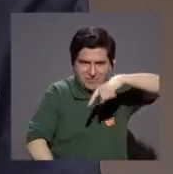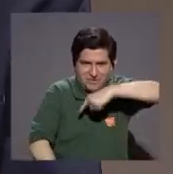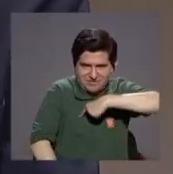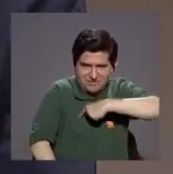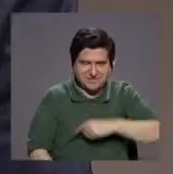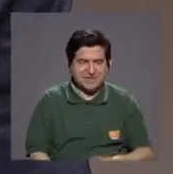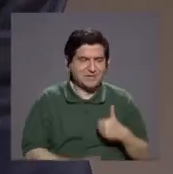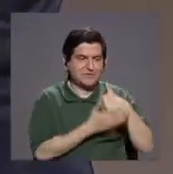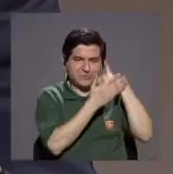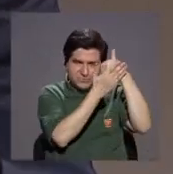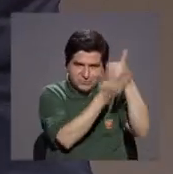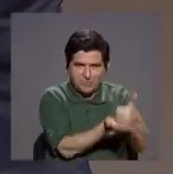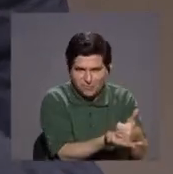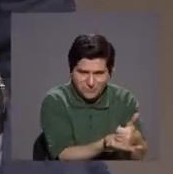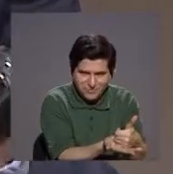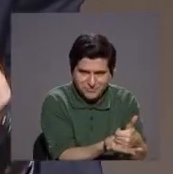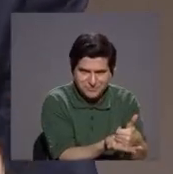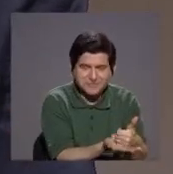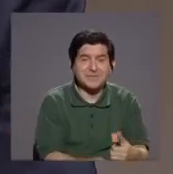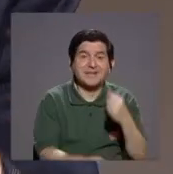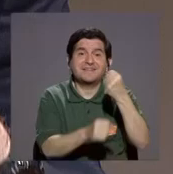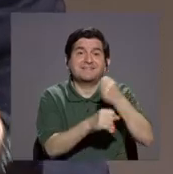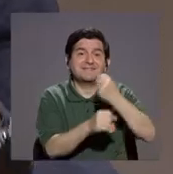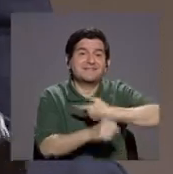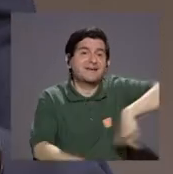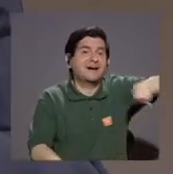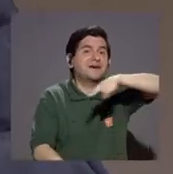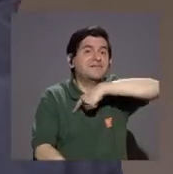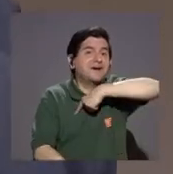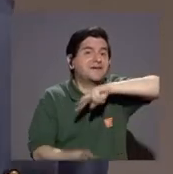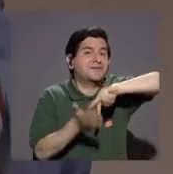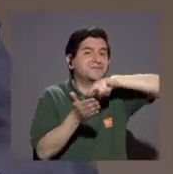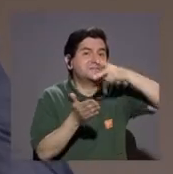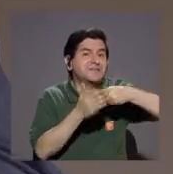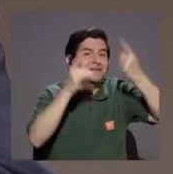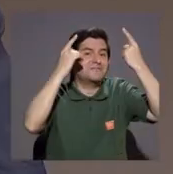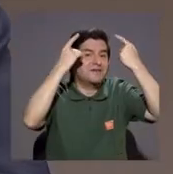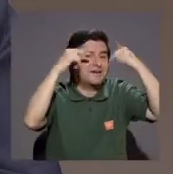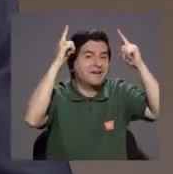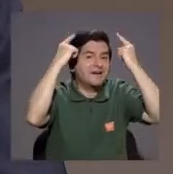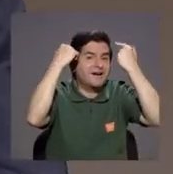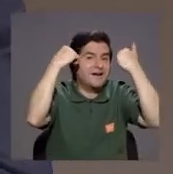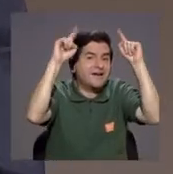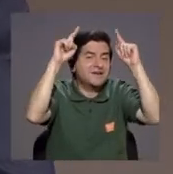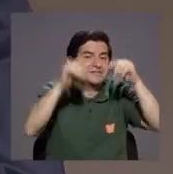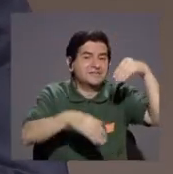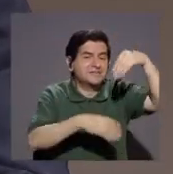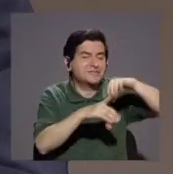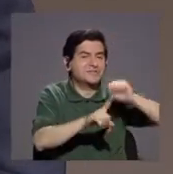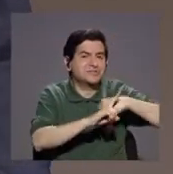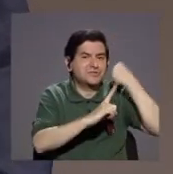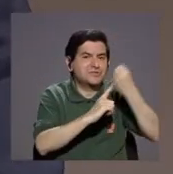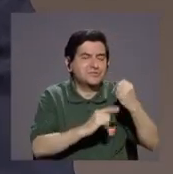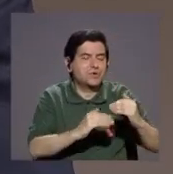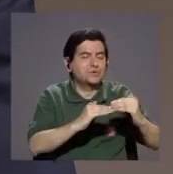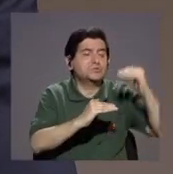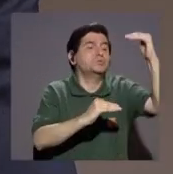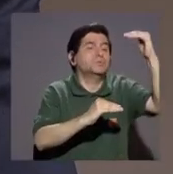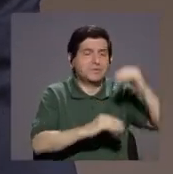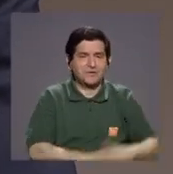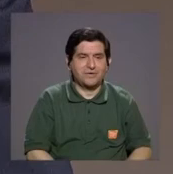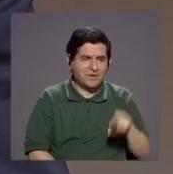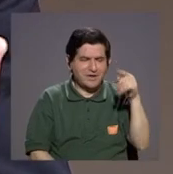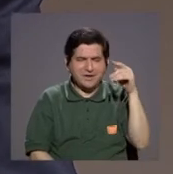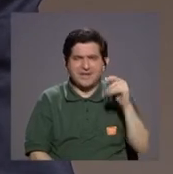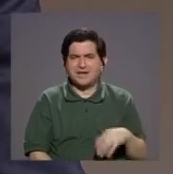ayudamos la labor que hacemos hacen que el éxito de esos muchachos en sociedad y fueron más alto y eso es